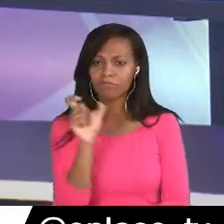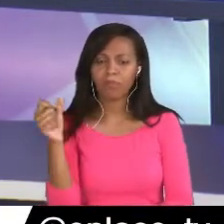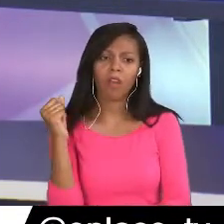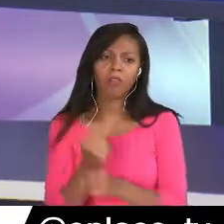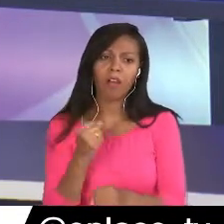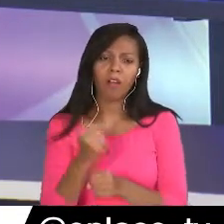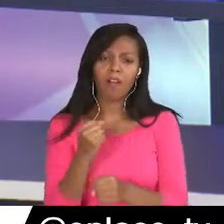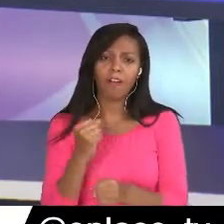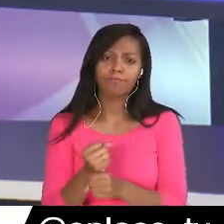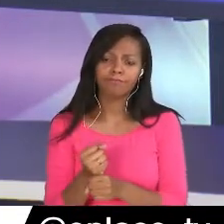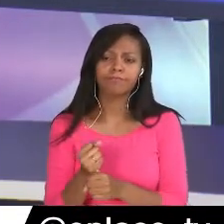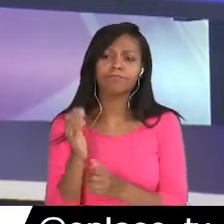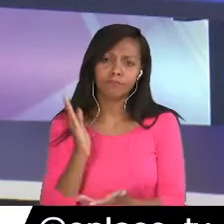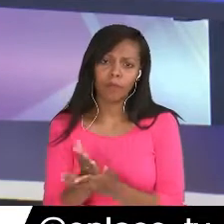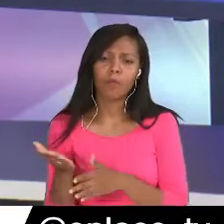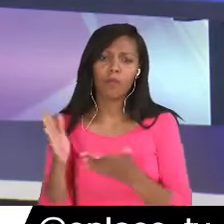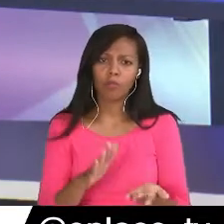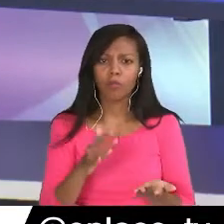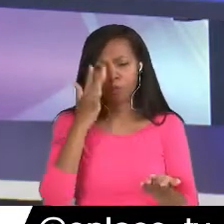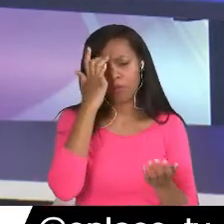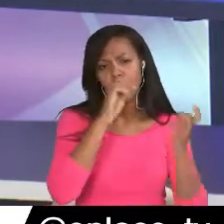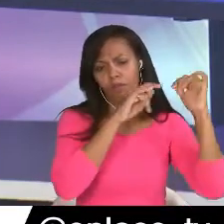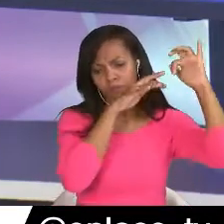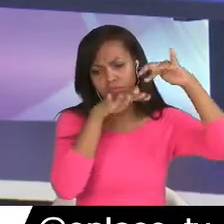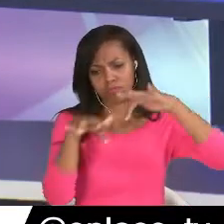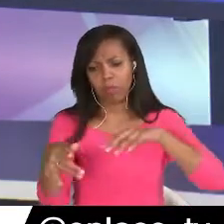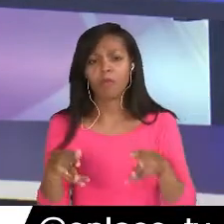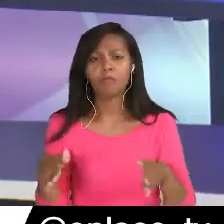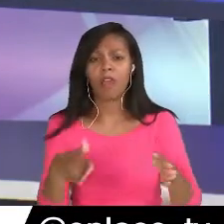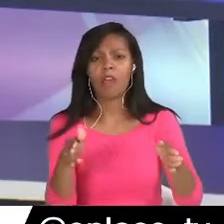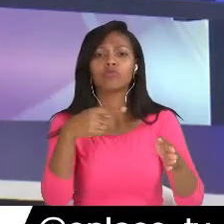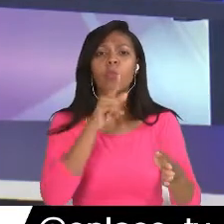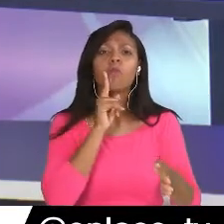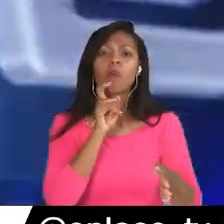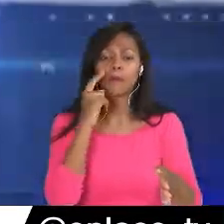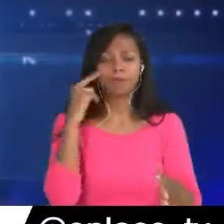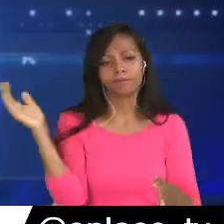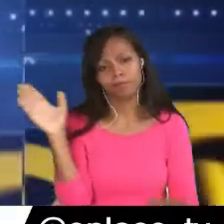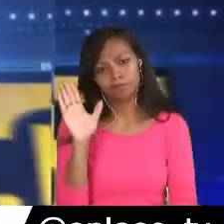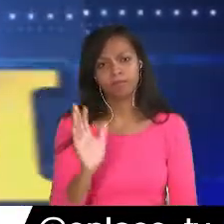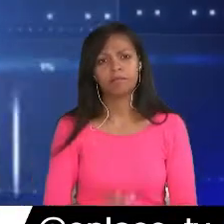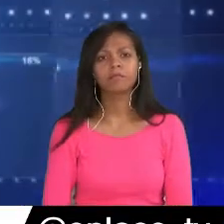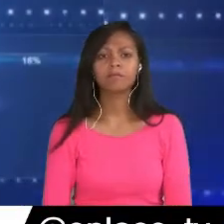A continuación conozca otros hechos que han sido noticia en las últimas horas en la ciudad y región.